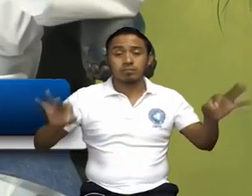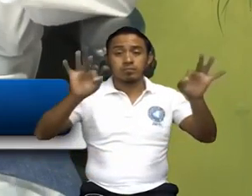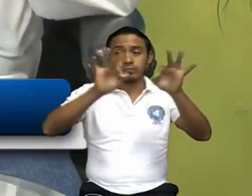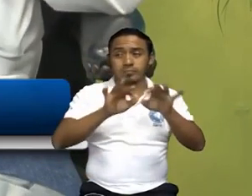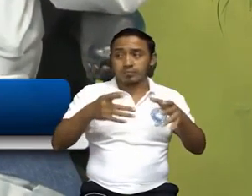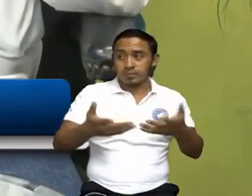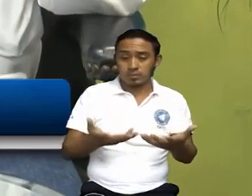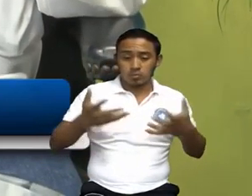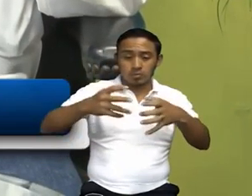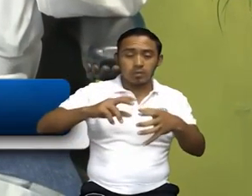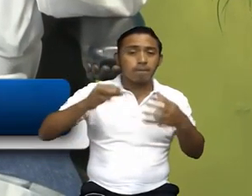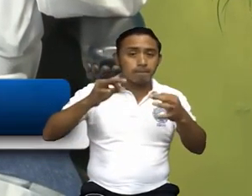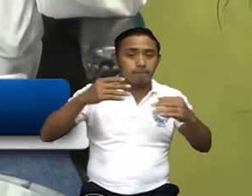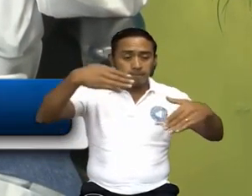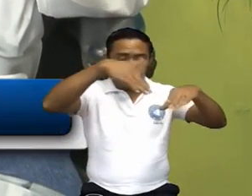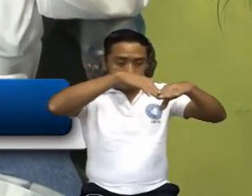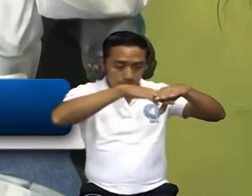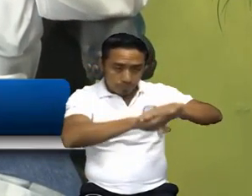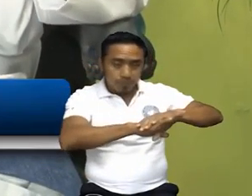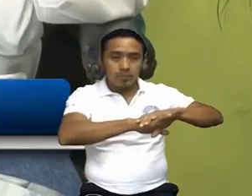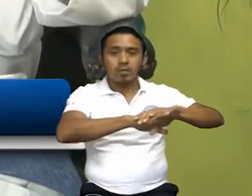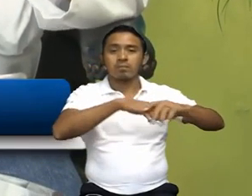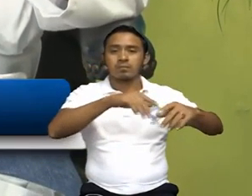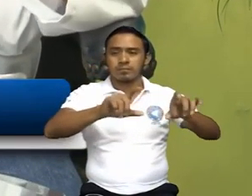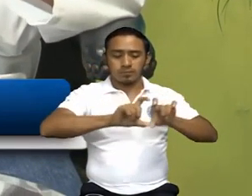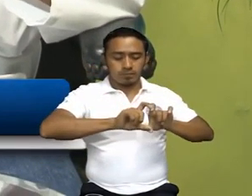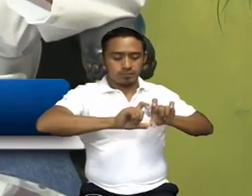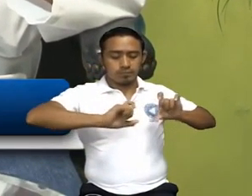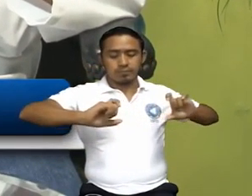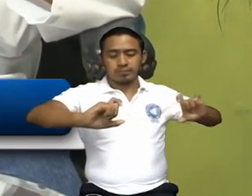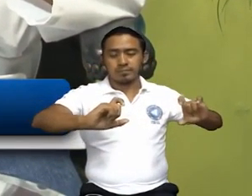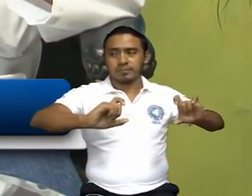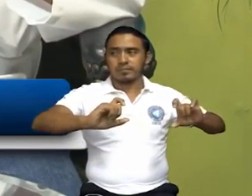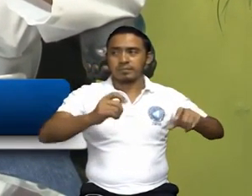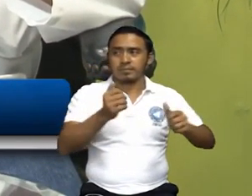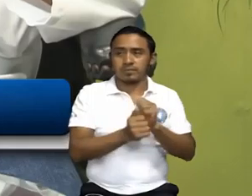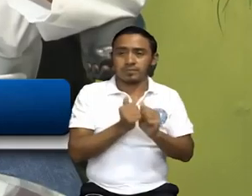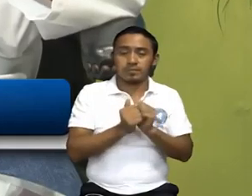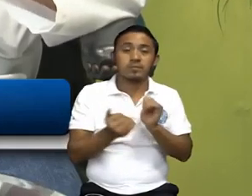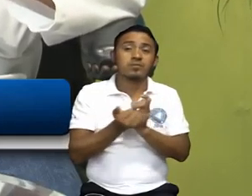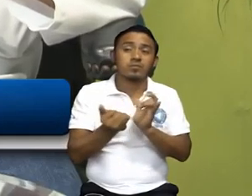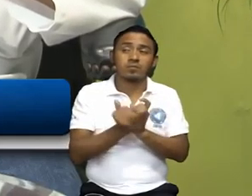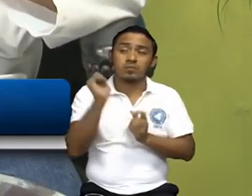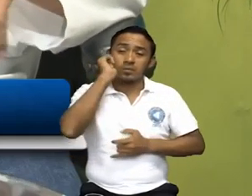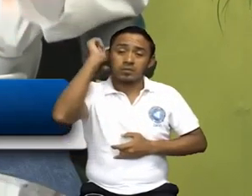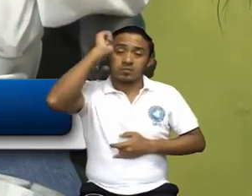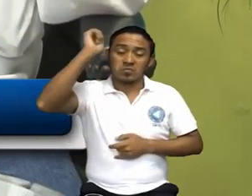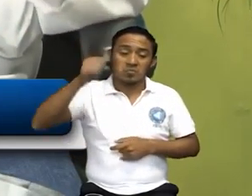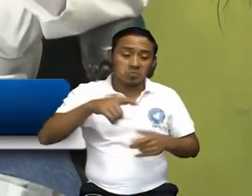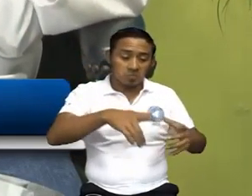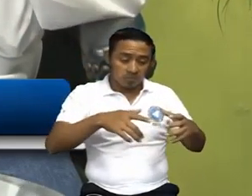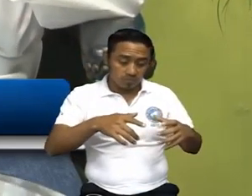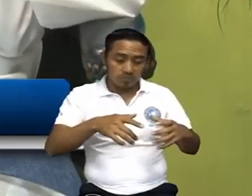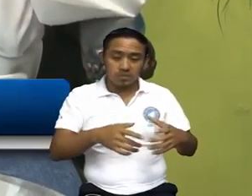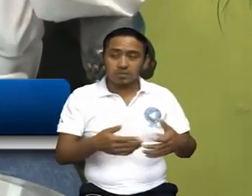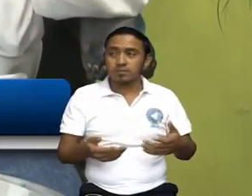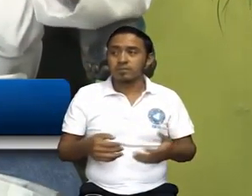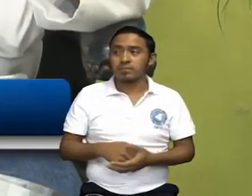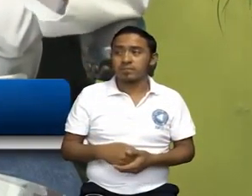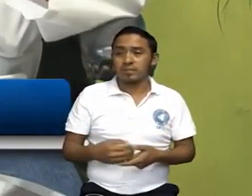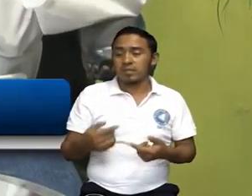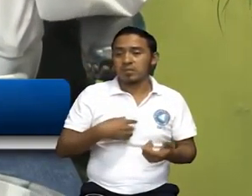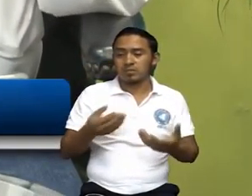recipientes estén bien guardaditos, estén rotulados porque también ocasiona también accidentes en adultos, aunque sean adultos, lo ponemos en envase